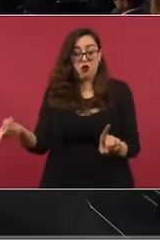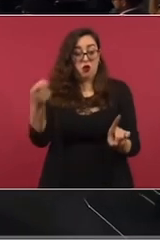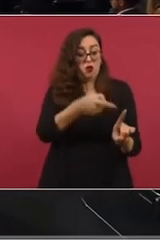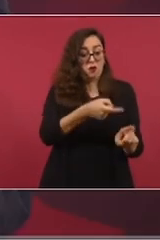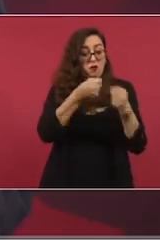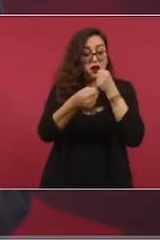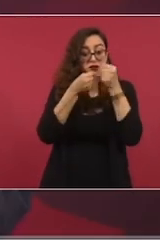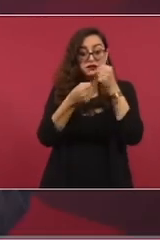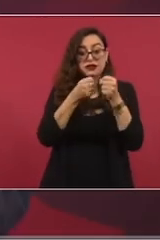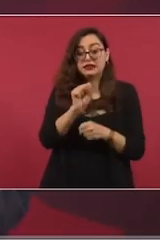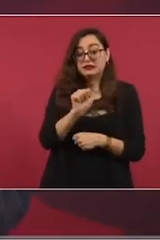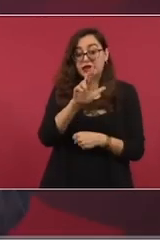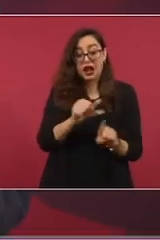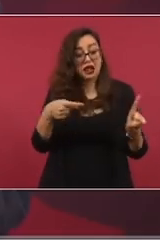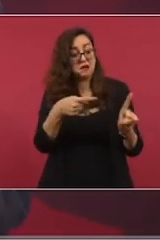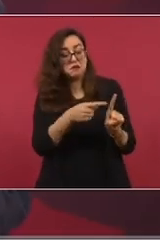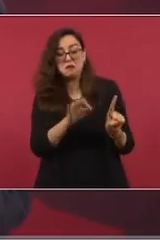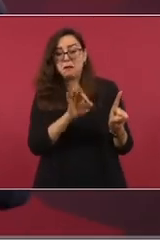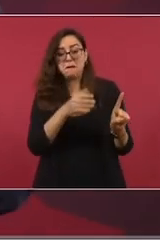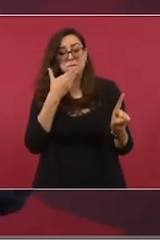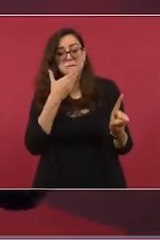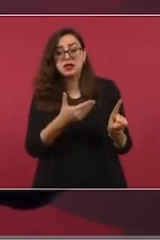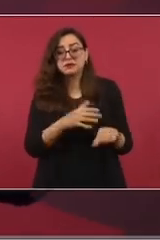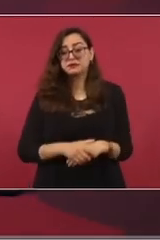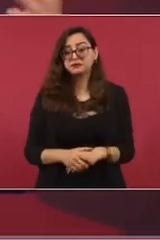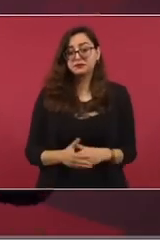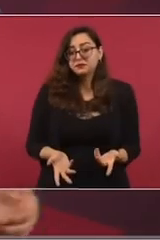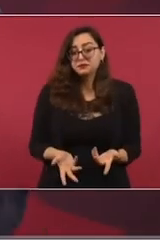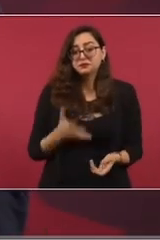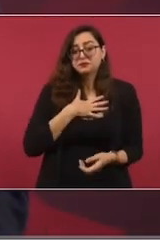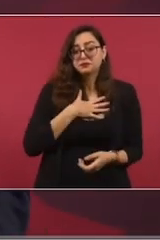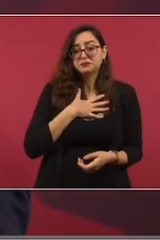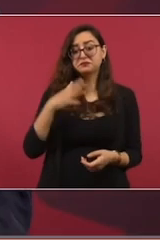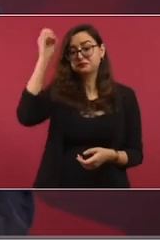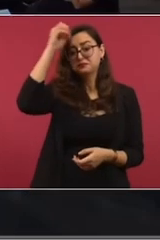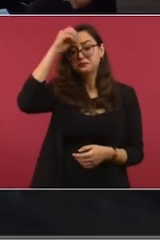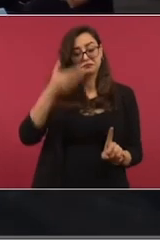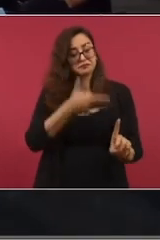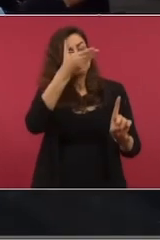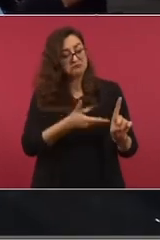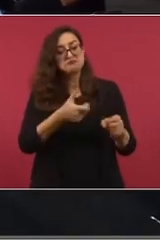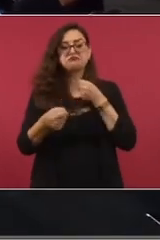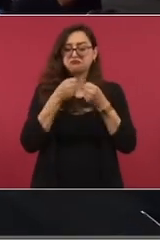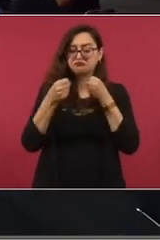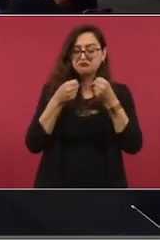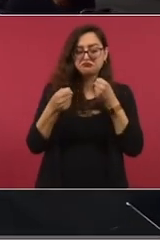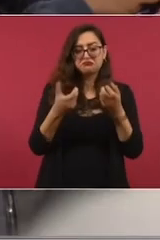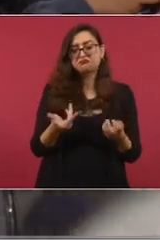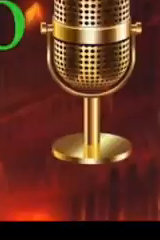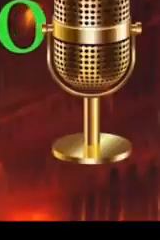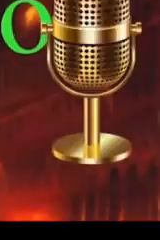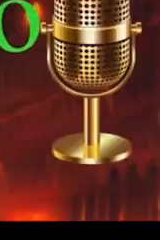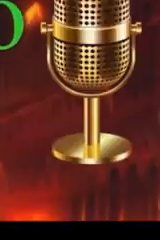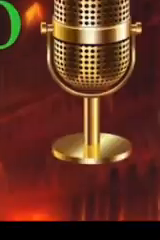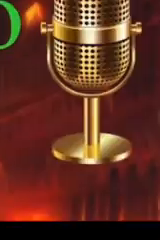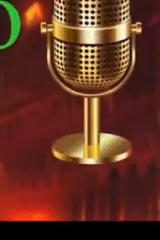dar opiniones pero mi opinión es de que Sara es una periodista te